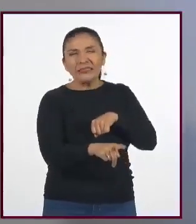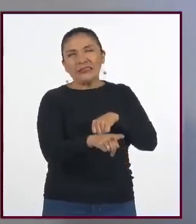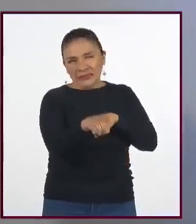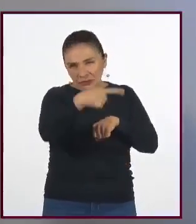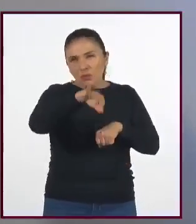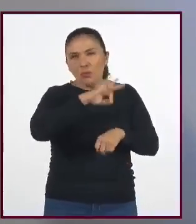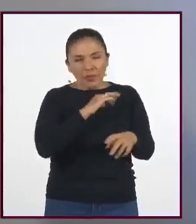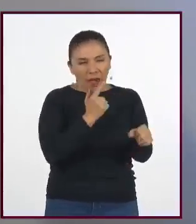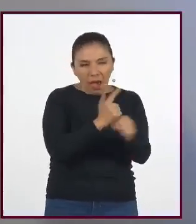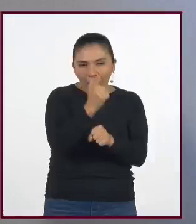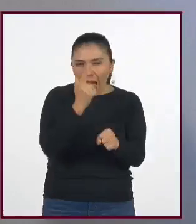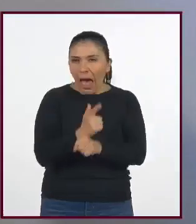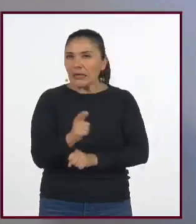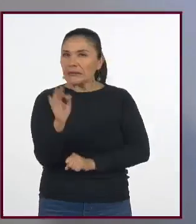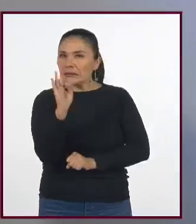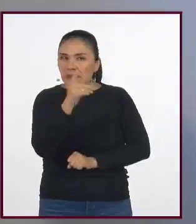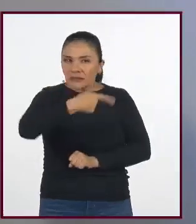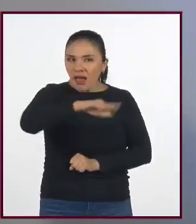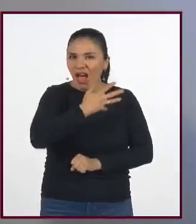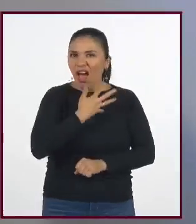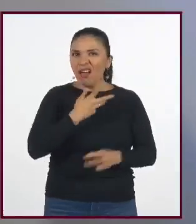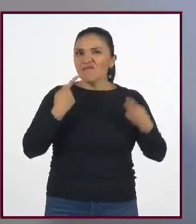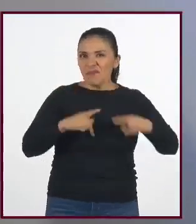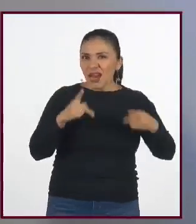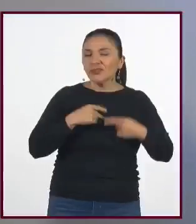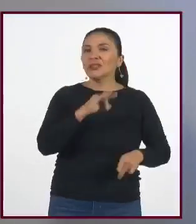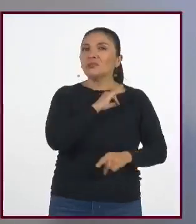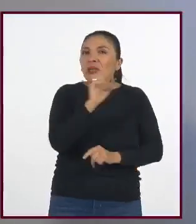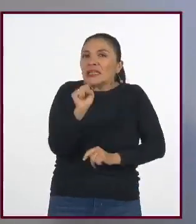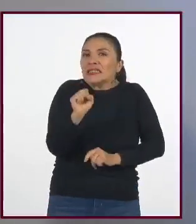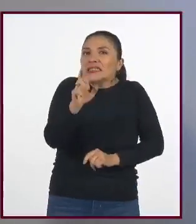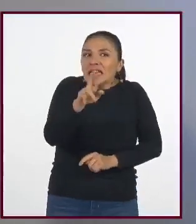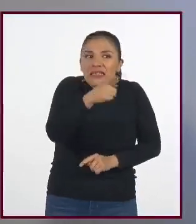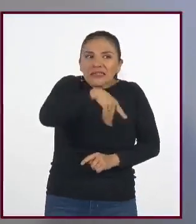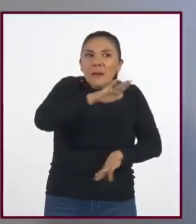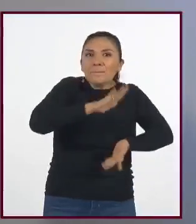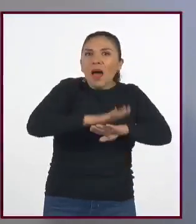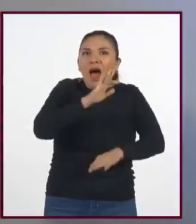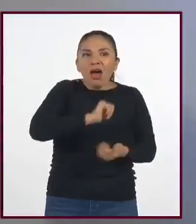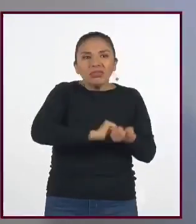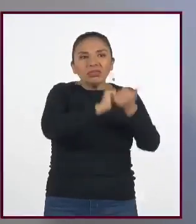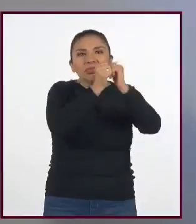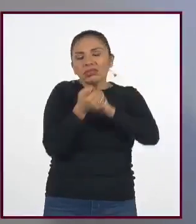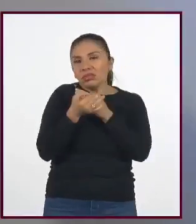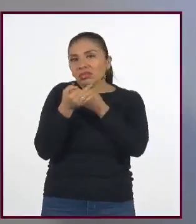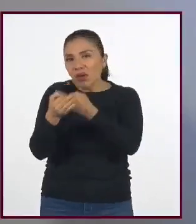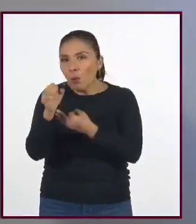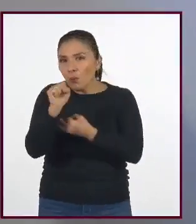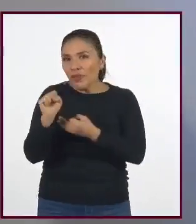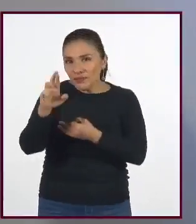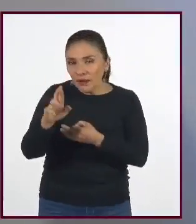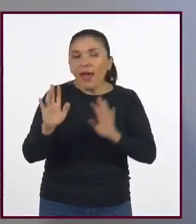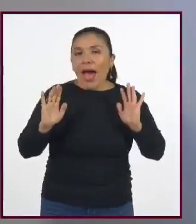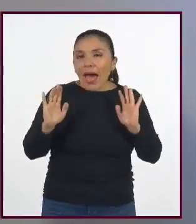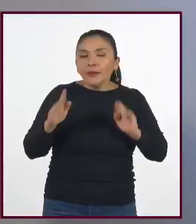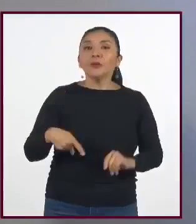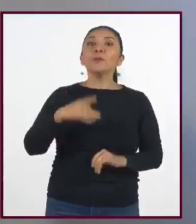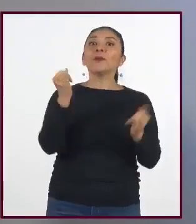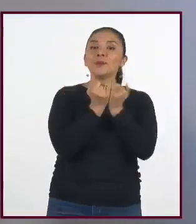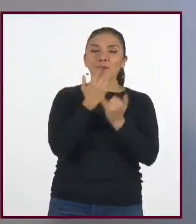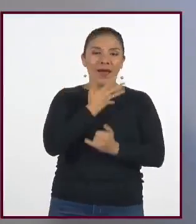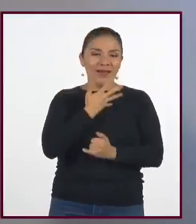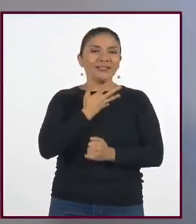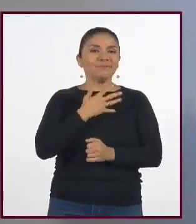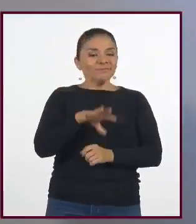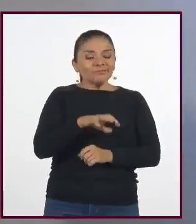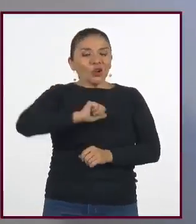identificar a aquellas personas que tienen mayor riesgo y que están más vulnerables de consumir, pero también tenemos